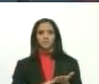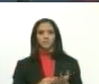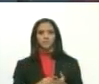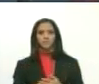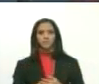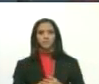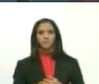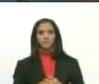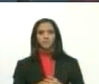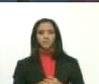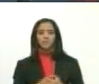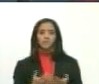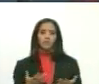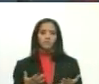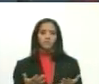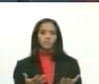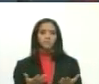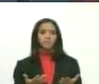Y